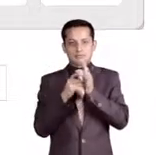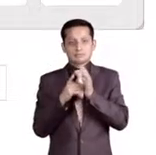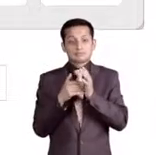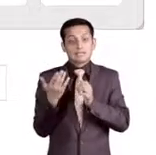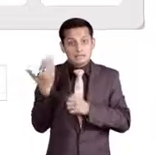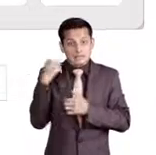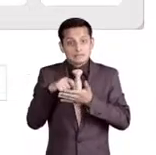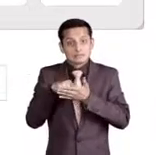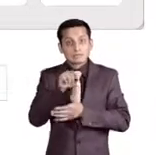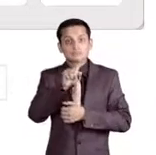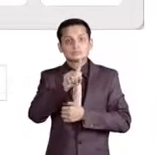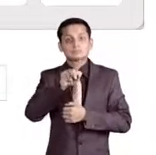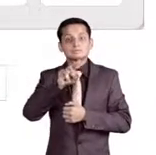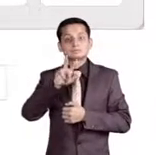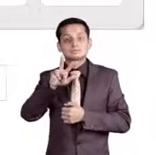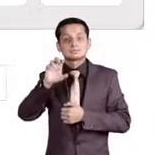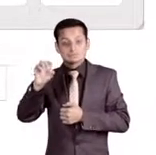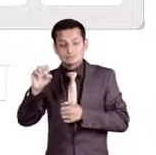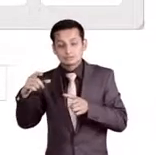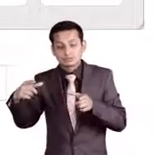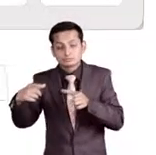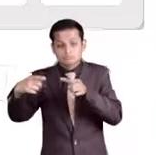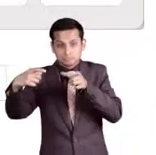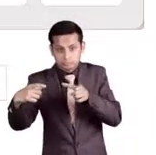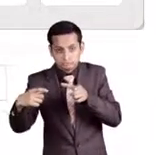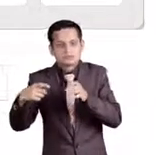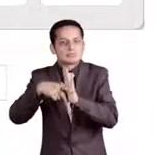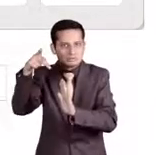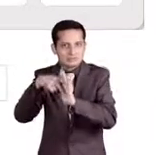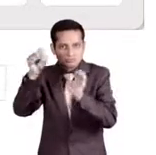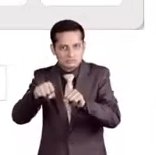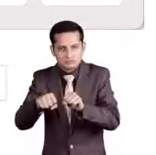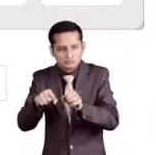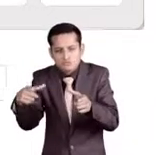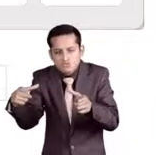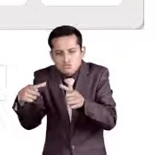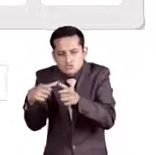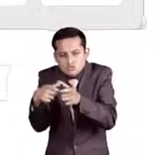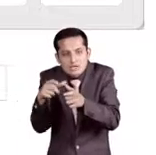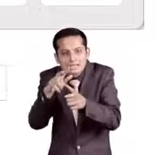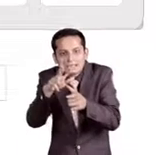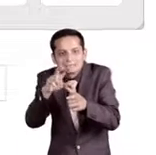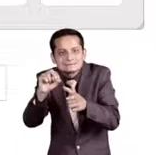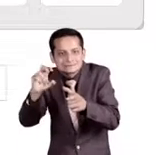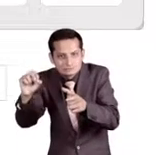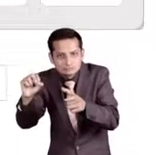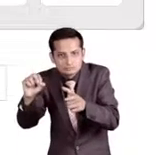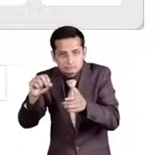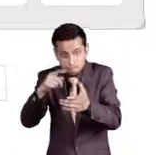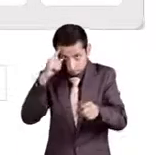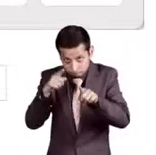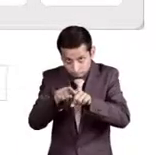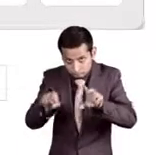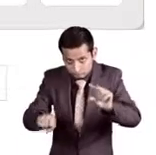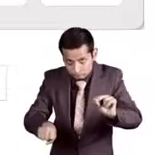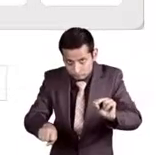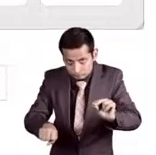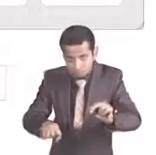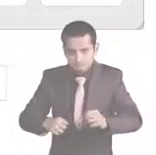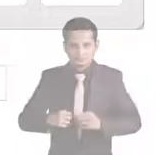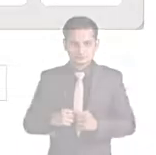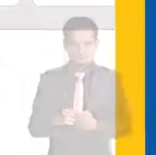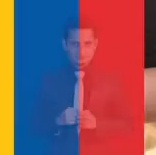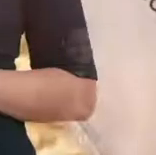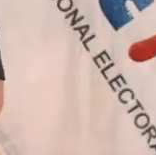área de explotación petrolera autorizada por la Asamblea Nacional en el Parque Nacional Yasuní de 1.030 hectáreas a